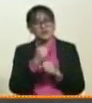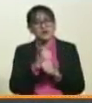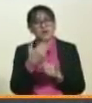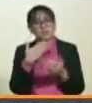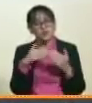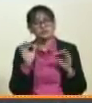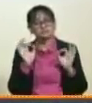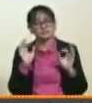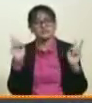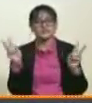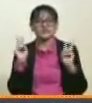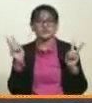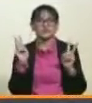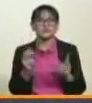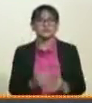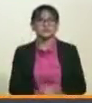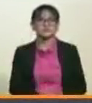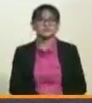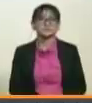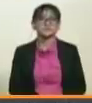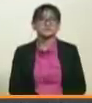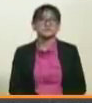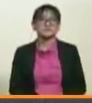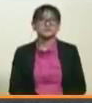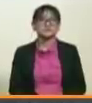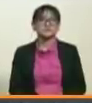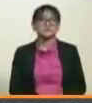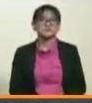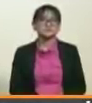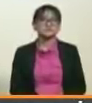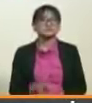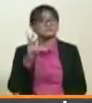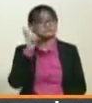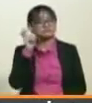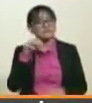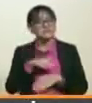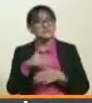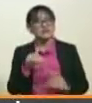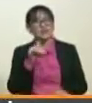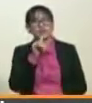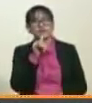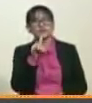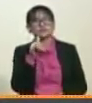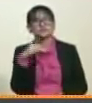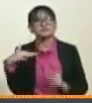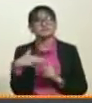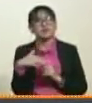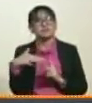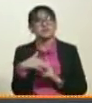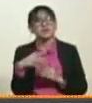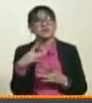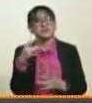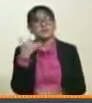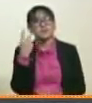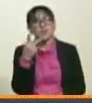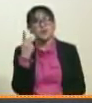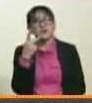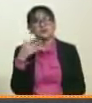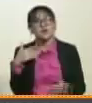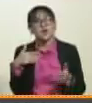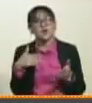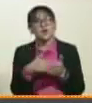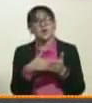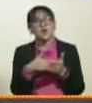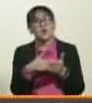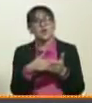cantando victoria como siempre lo hemos hecho bien escuchábamos al ministro quien denuncia un sabotaje con interés político en contra del sistema